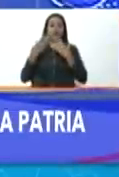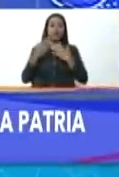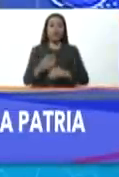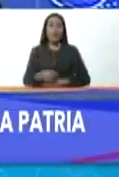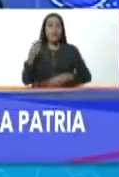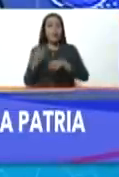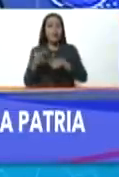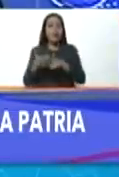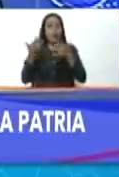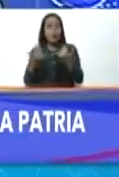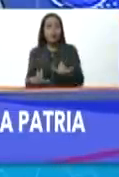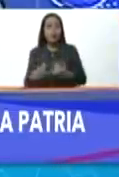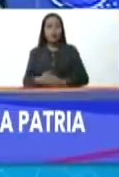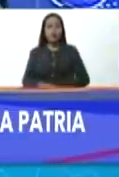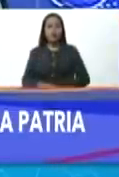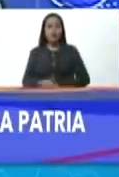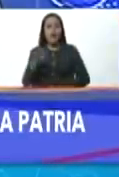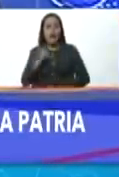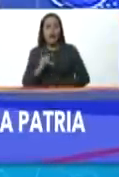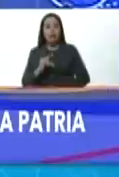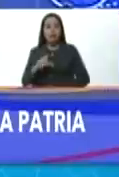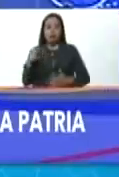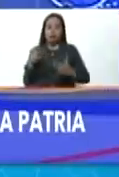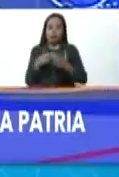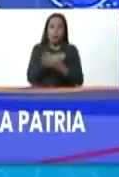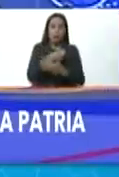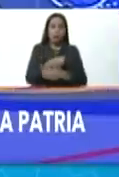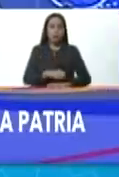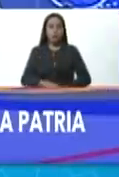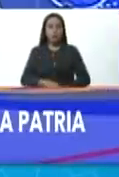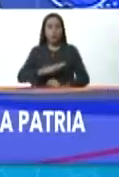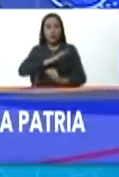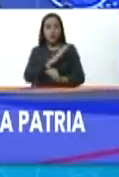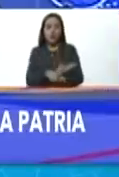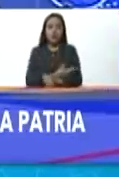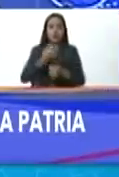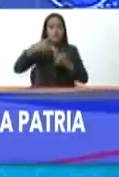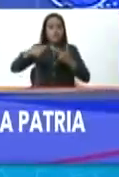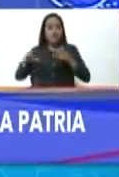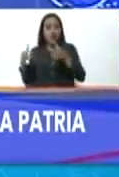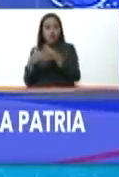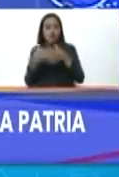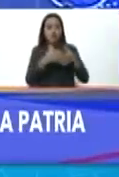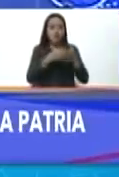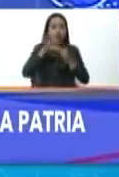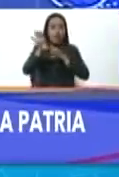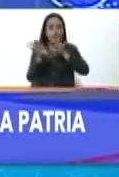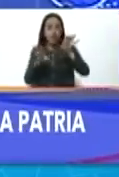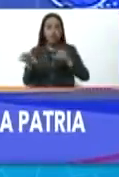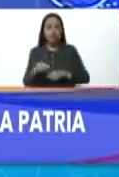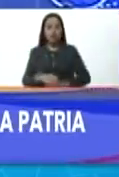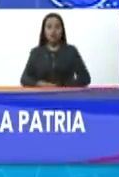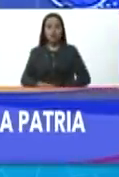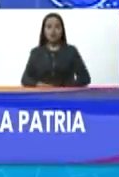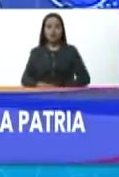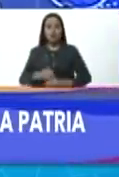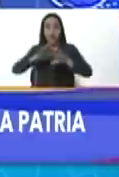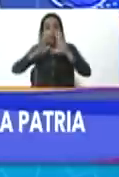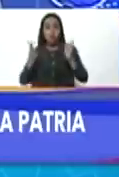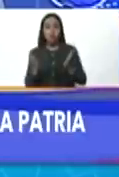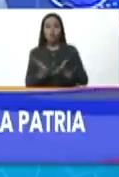está golpeando duramente a distintas sociedades, a distintos países en el